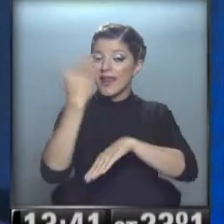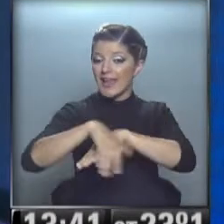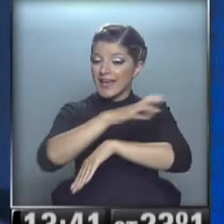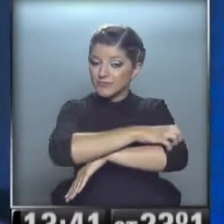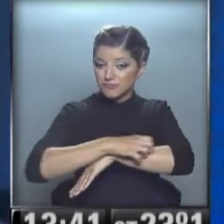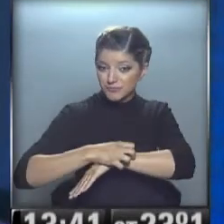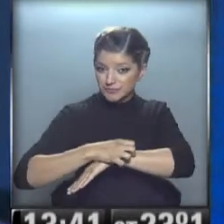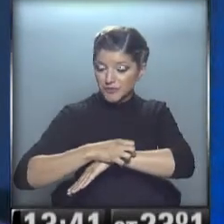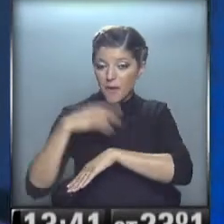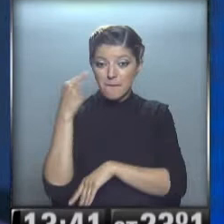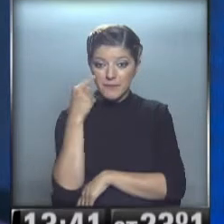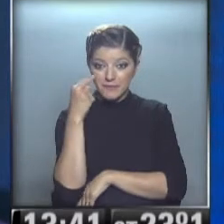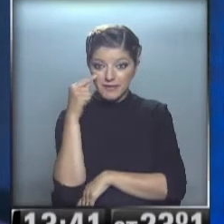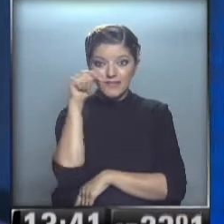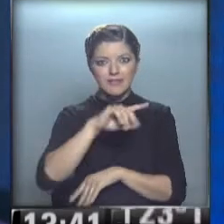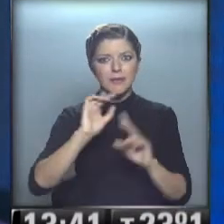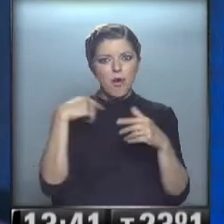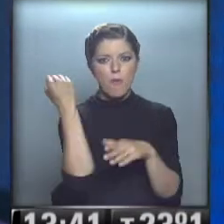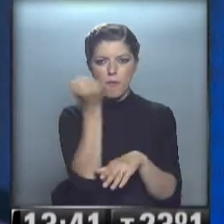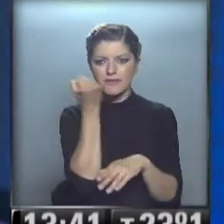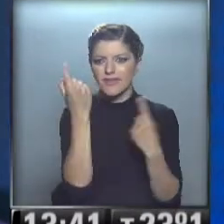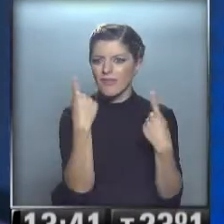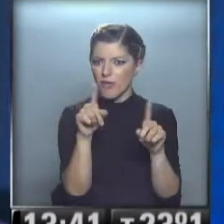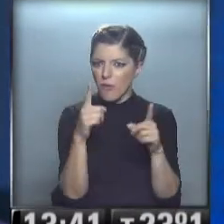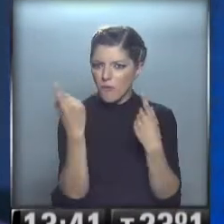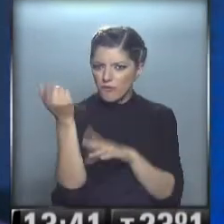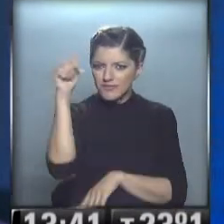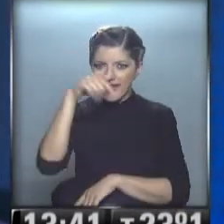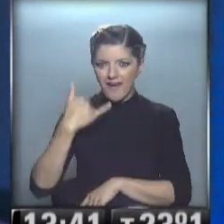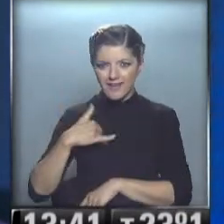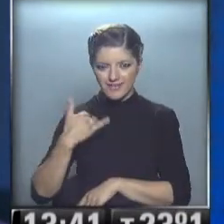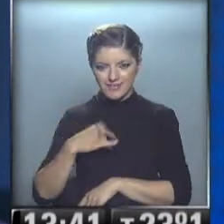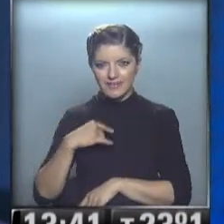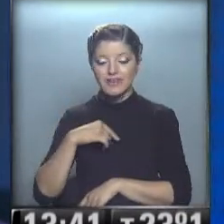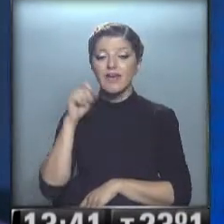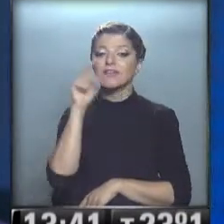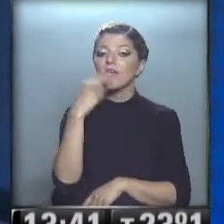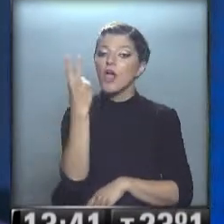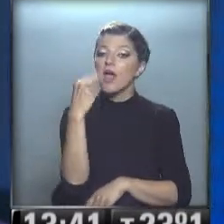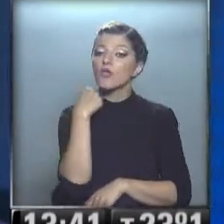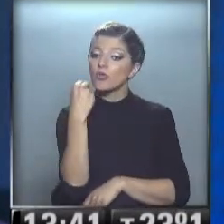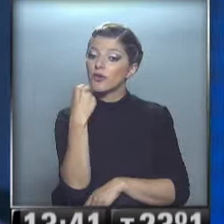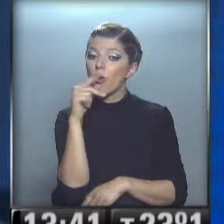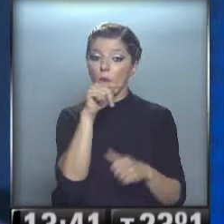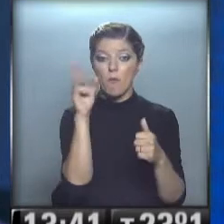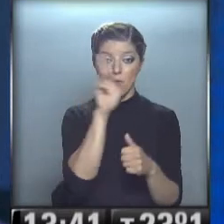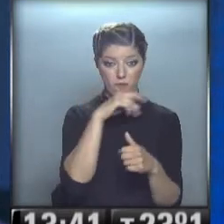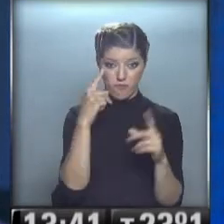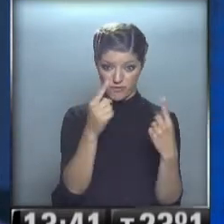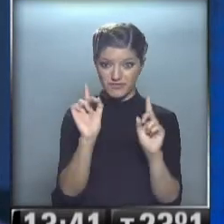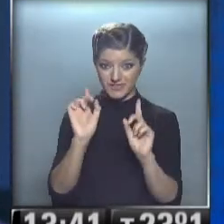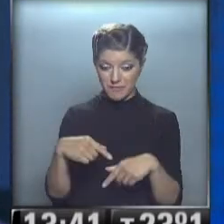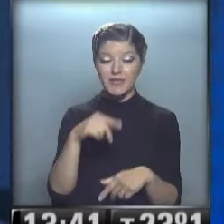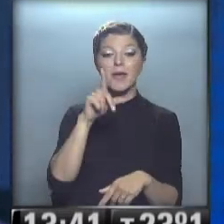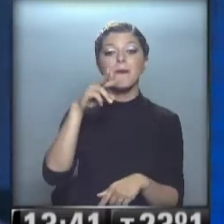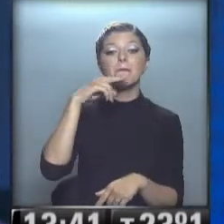un maestro de músicas en la Argentina, padre de dos grandes músicos, Liliana Vitale y Lito Vitale, hermano